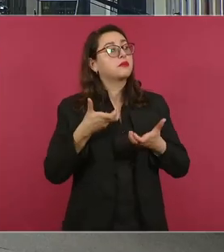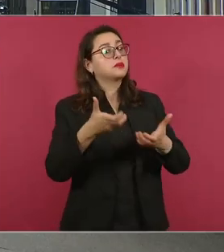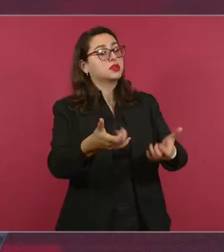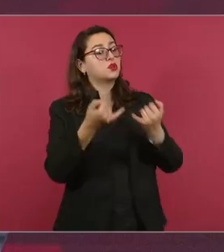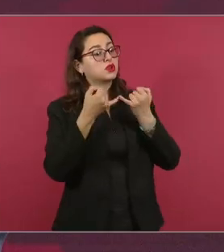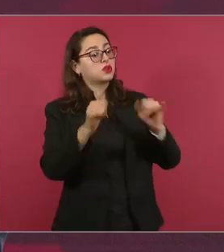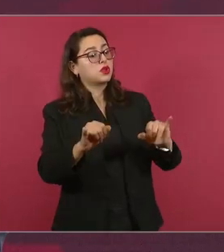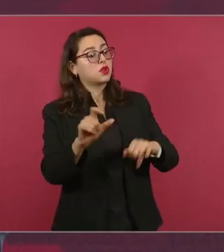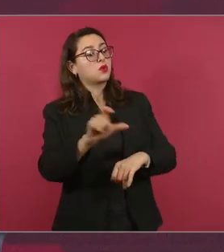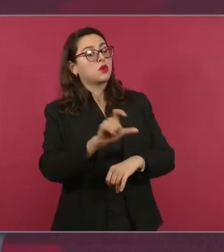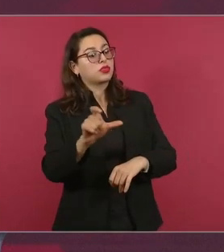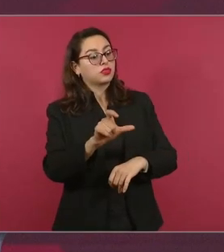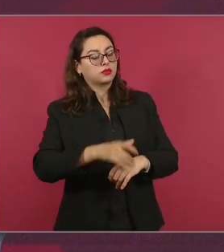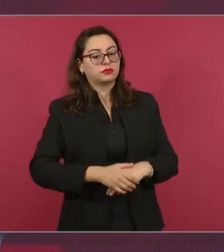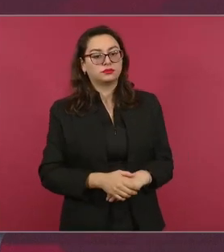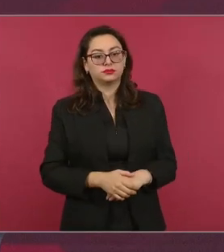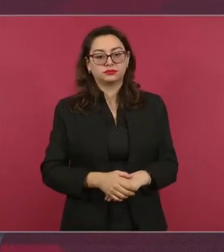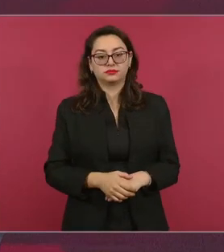Cívica.